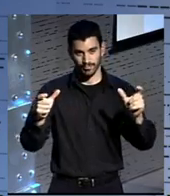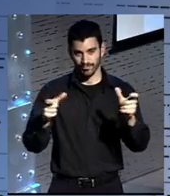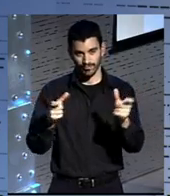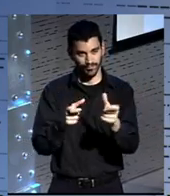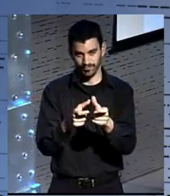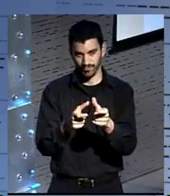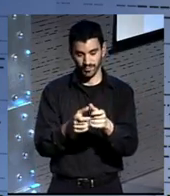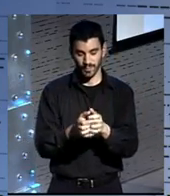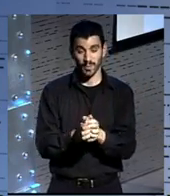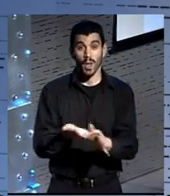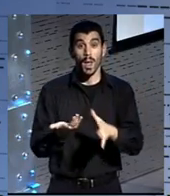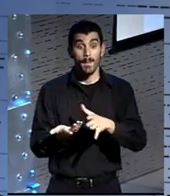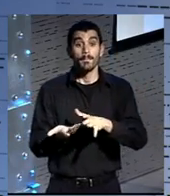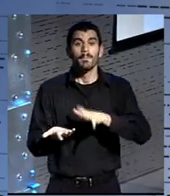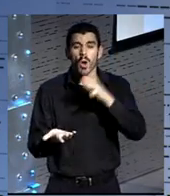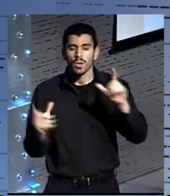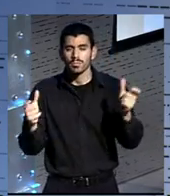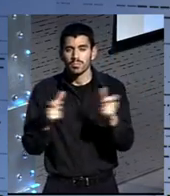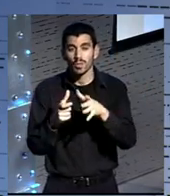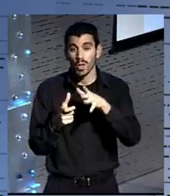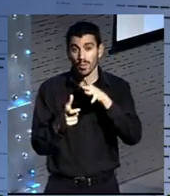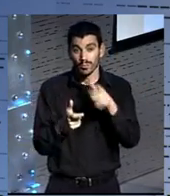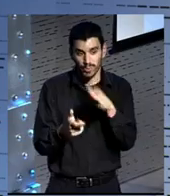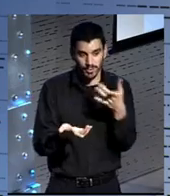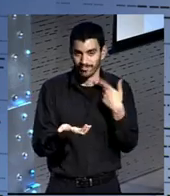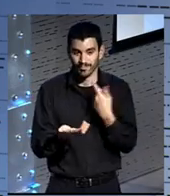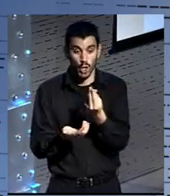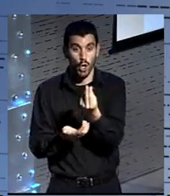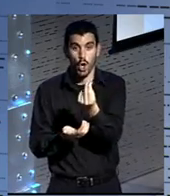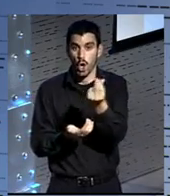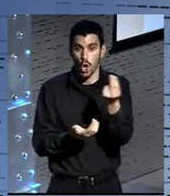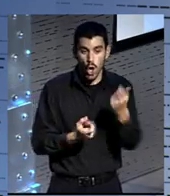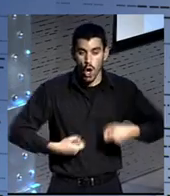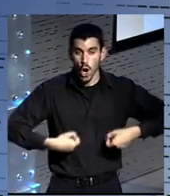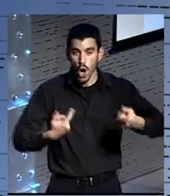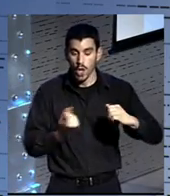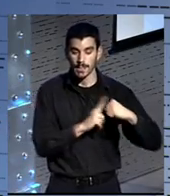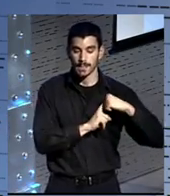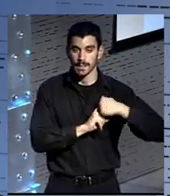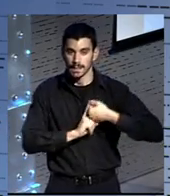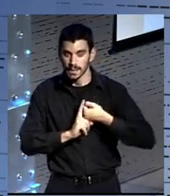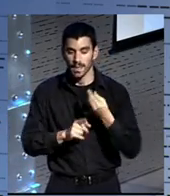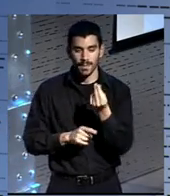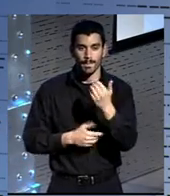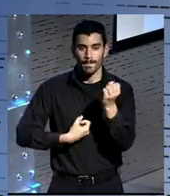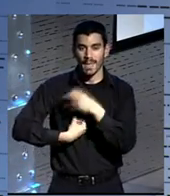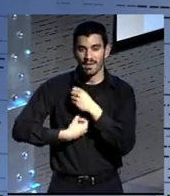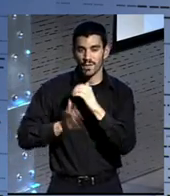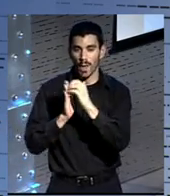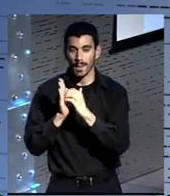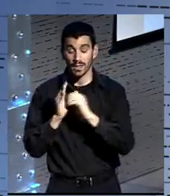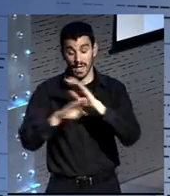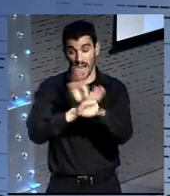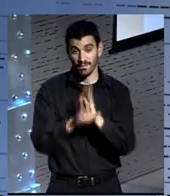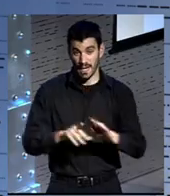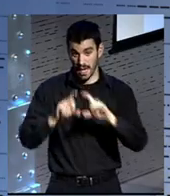reducir por el dictado de la presión de los costes y la reducción de los márgenes. Y todo eso lleva necesariamente a